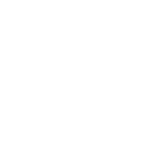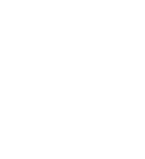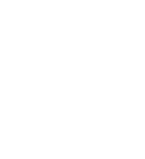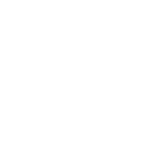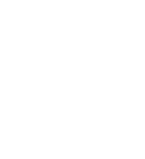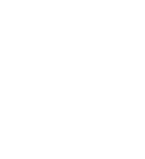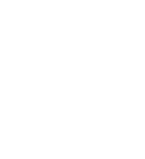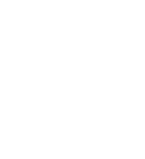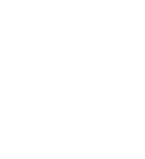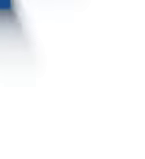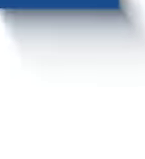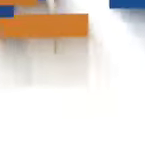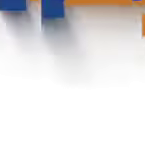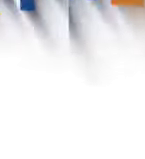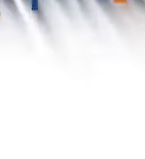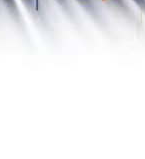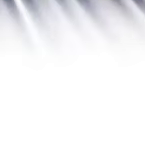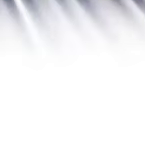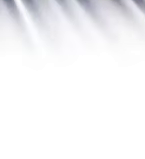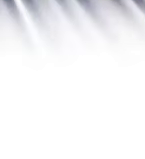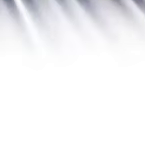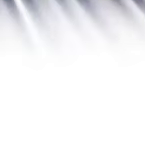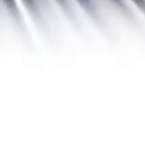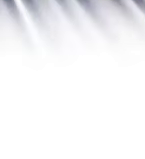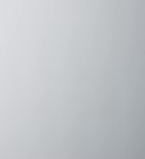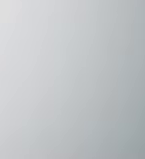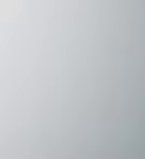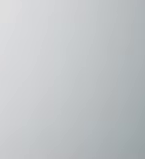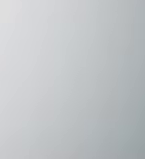A continuación, Ciudad Capital.